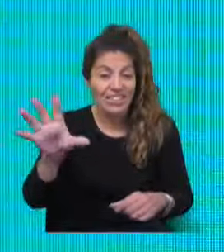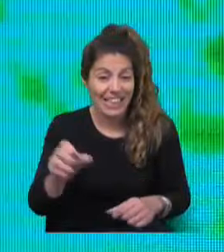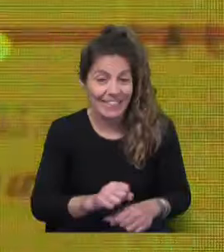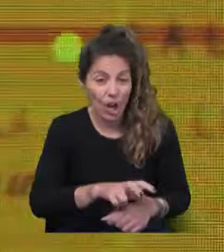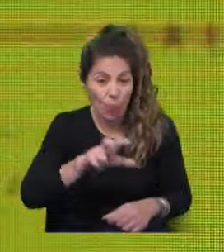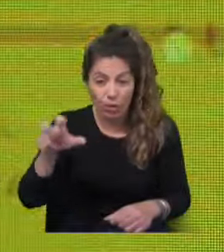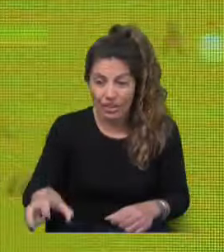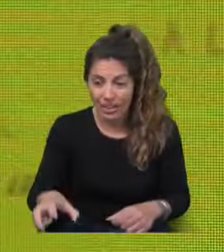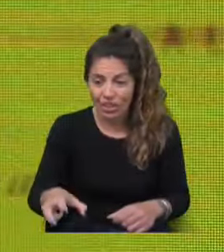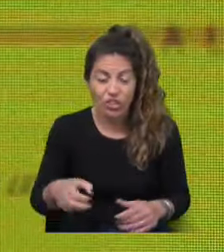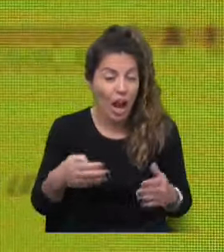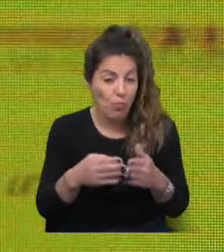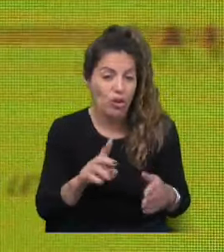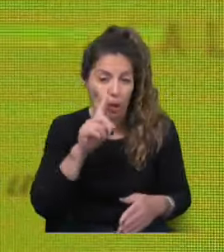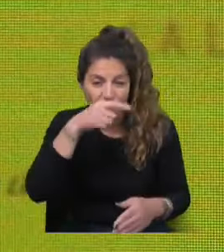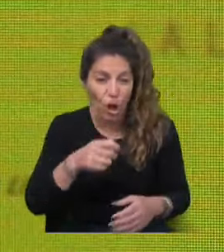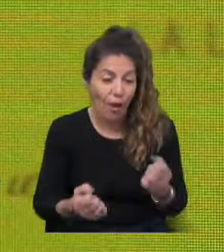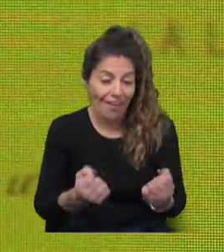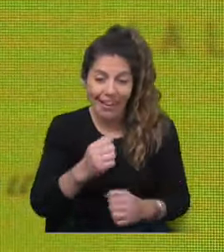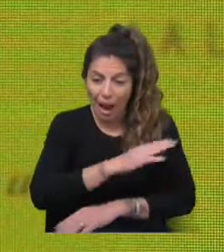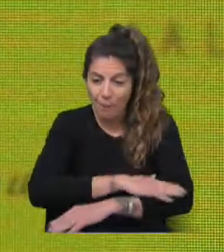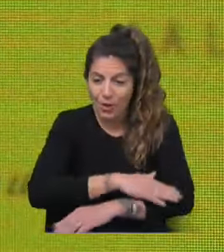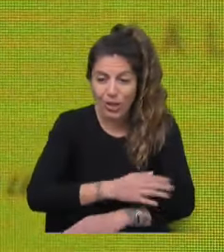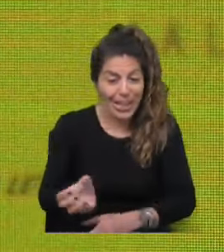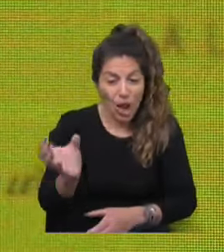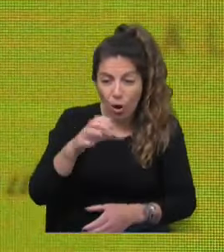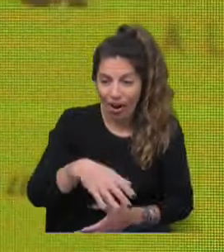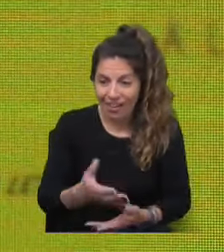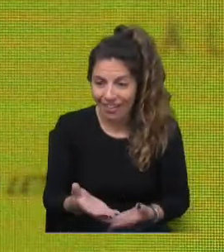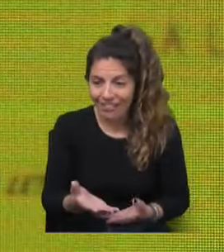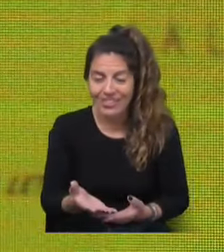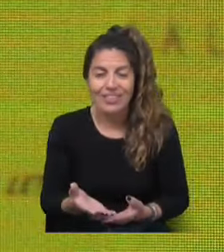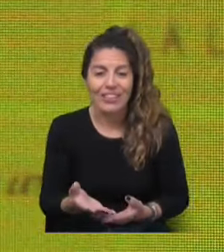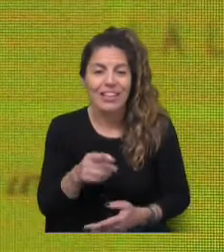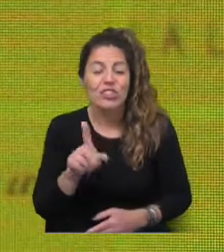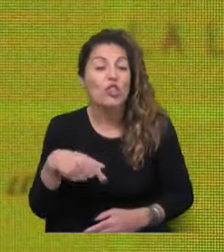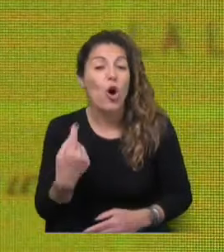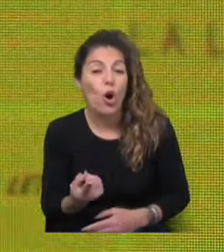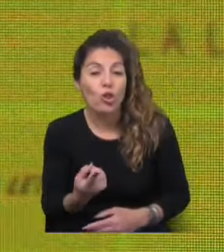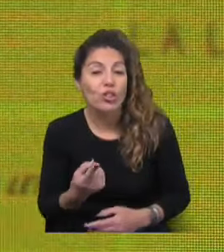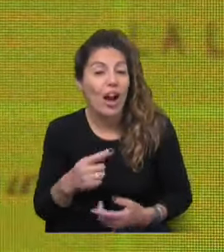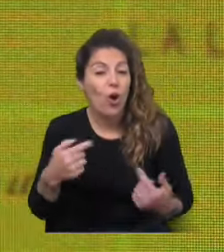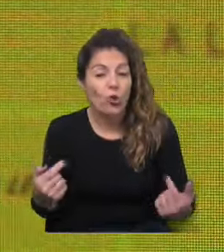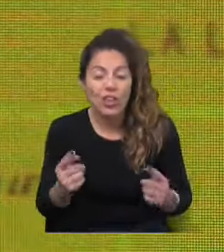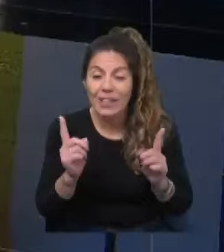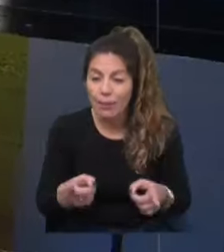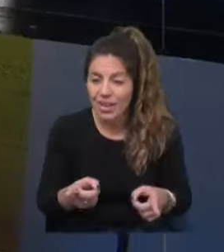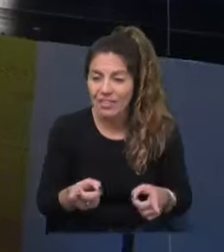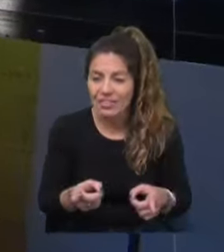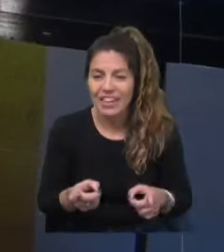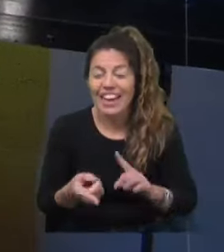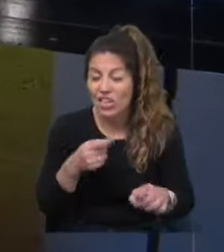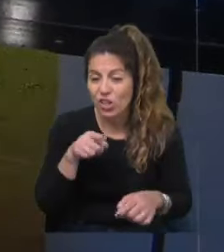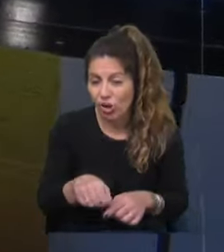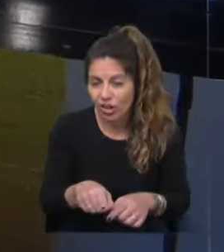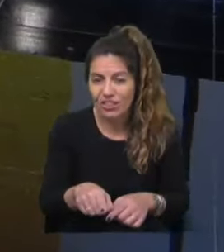puerto de Montevideo en camiones que los cargan, ¿no? Y eso es otra dimensión, digamos, bastante